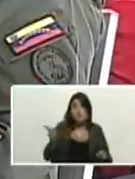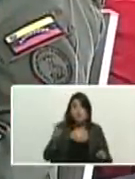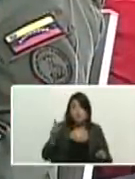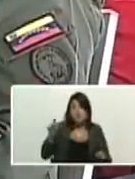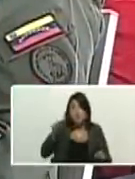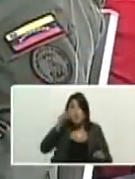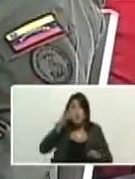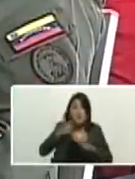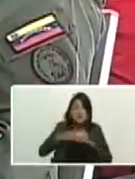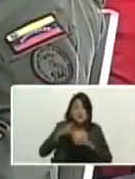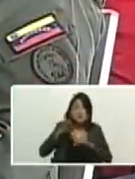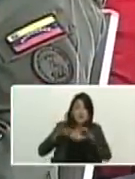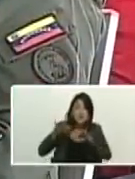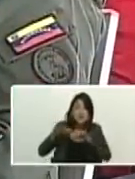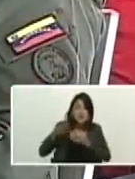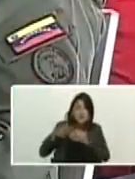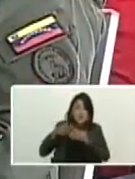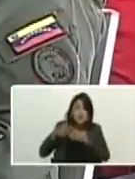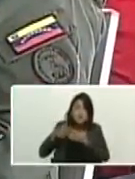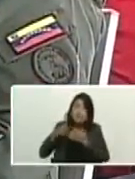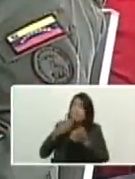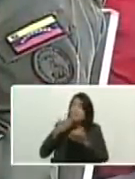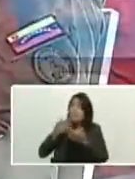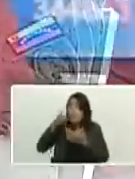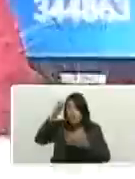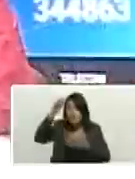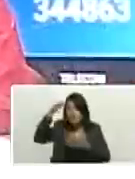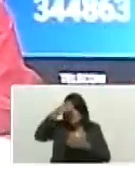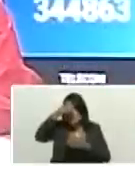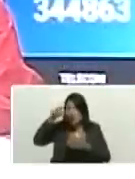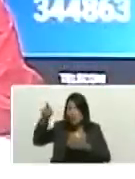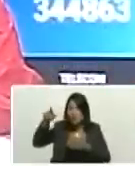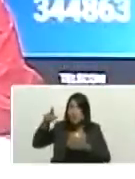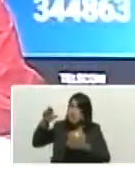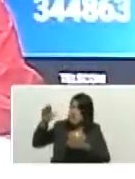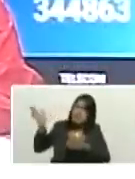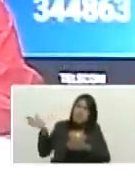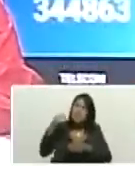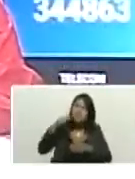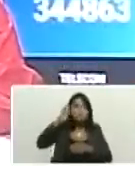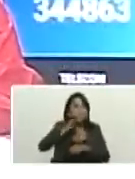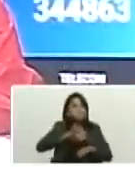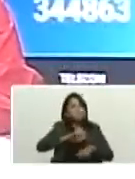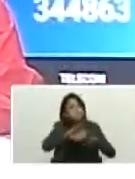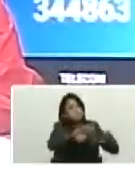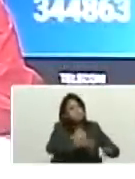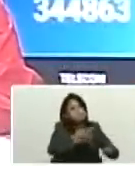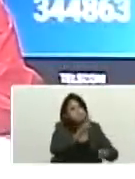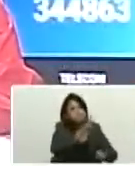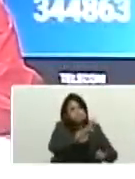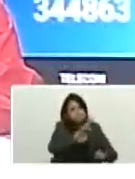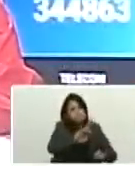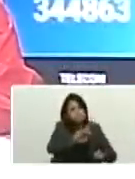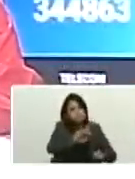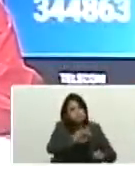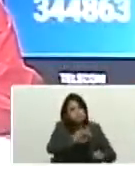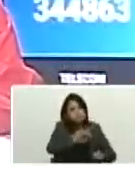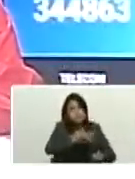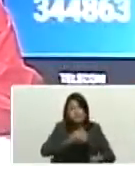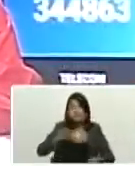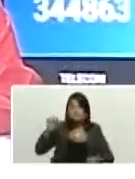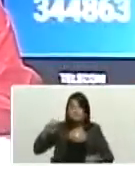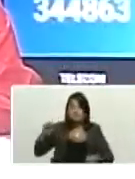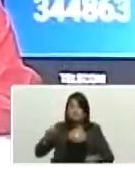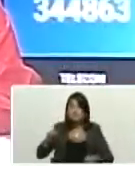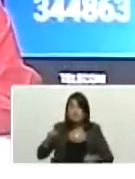invadir militarmente a Venezuela y que Donald Trump lo tenía contemplado en sus planes y que lo tenían coordinado con la oposición